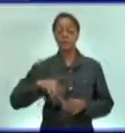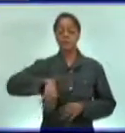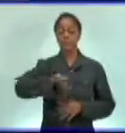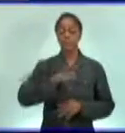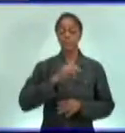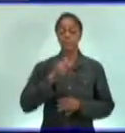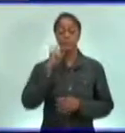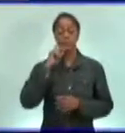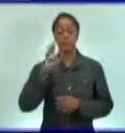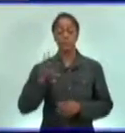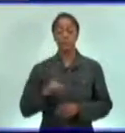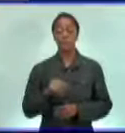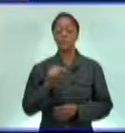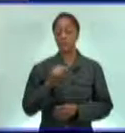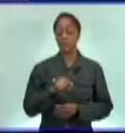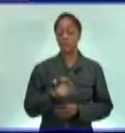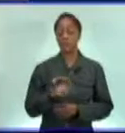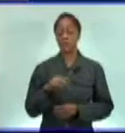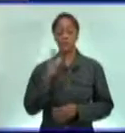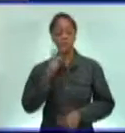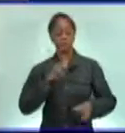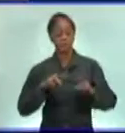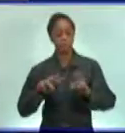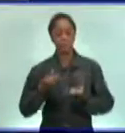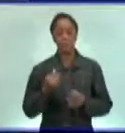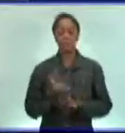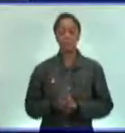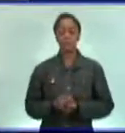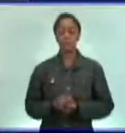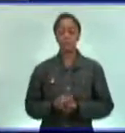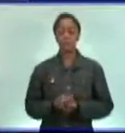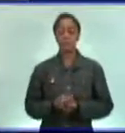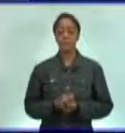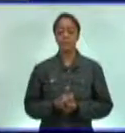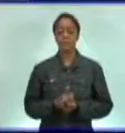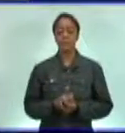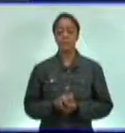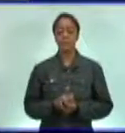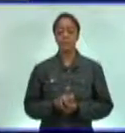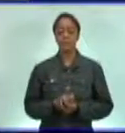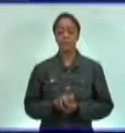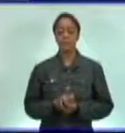vivos. A este descubrimiento le hemos